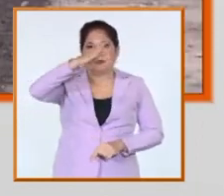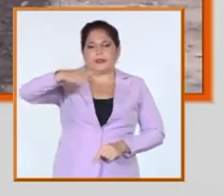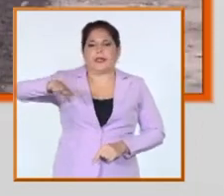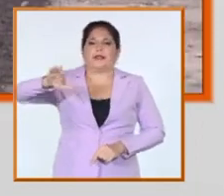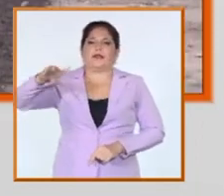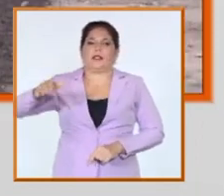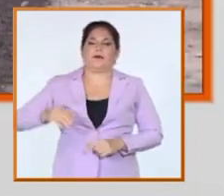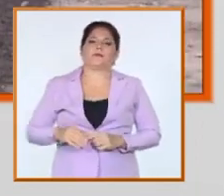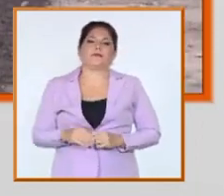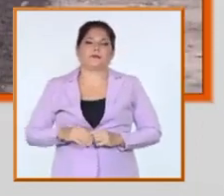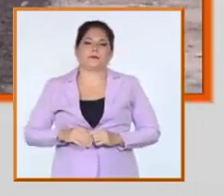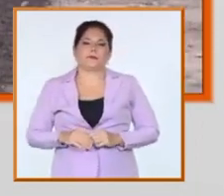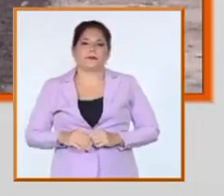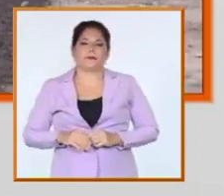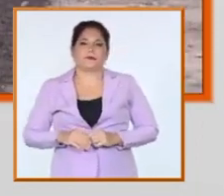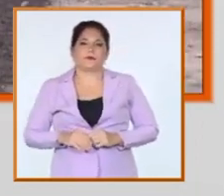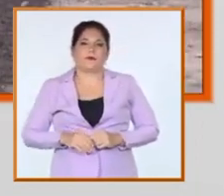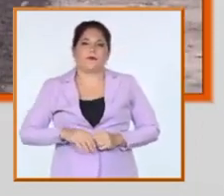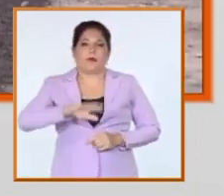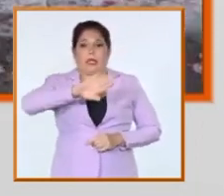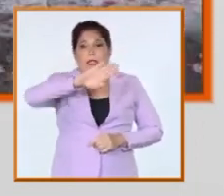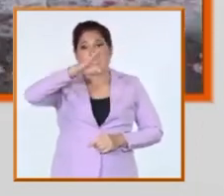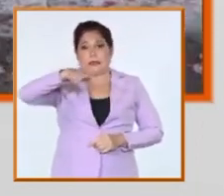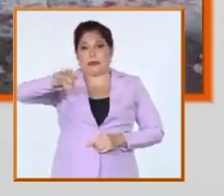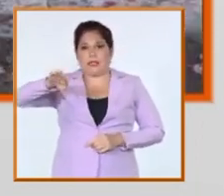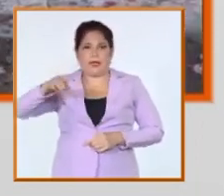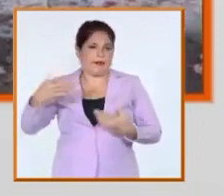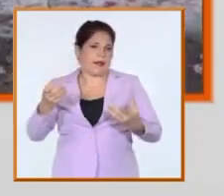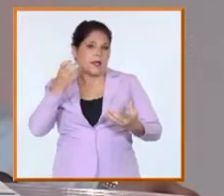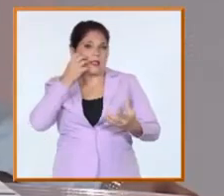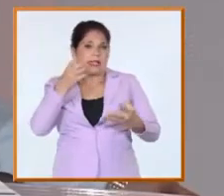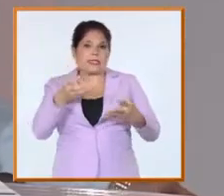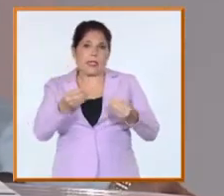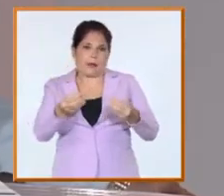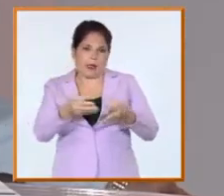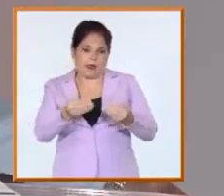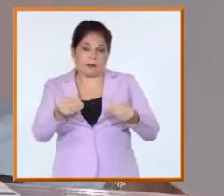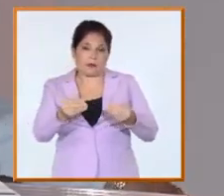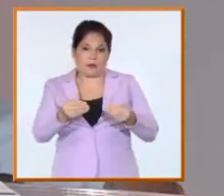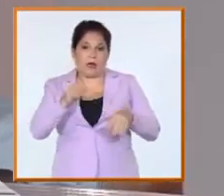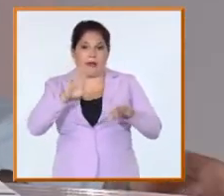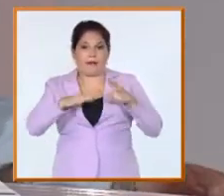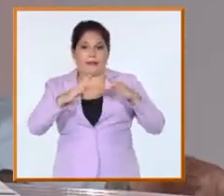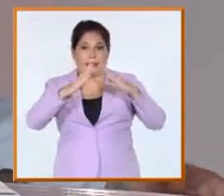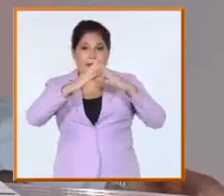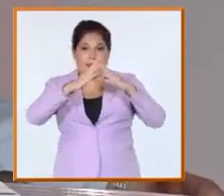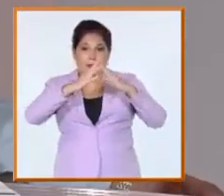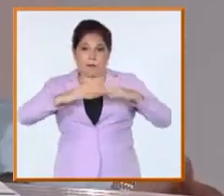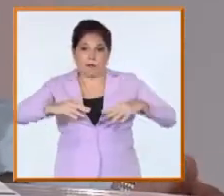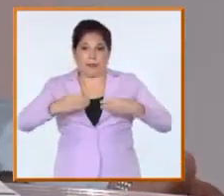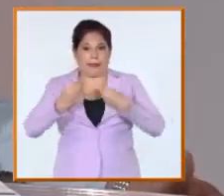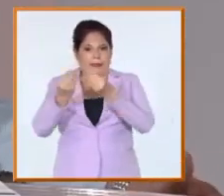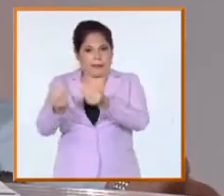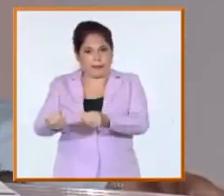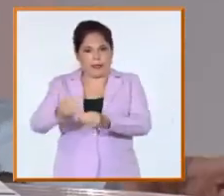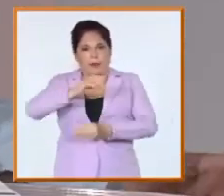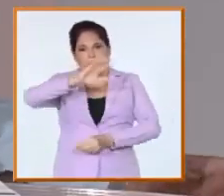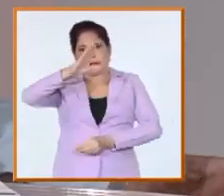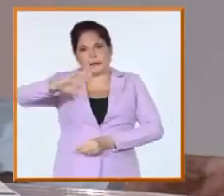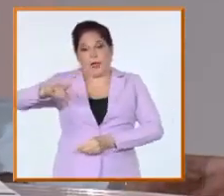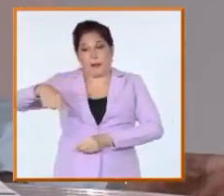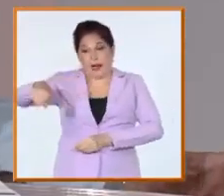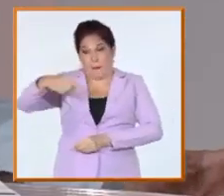de tea de objetos cemento también para las derrumbes parciales se han ido entrenando